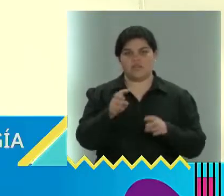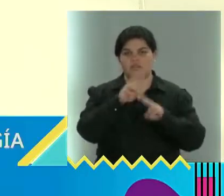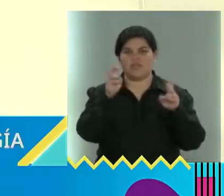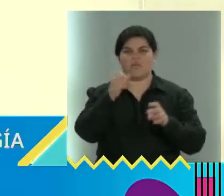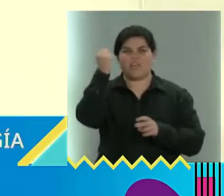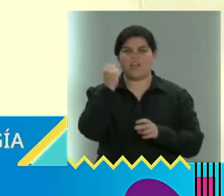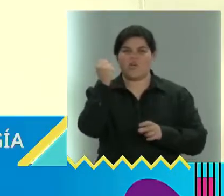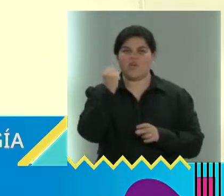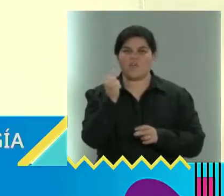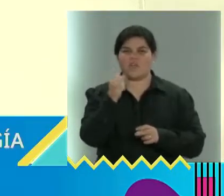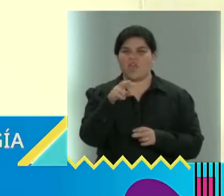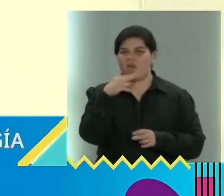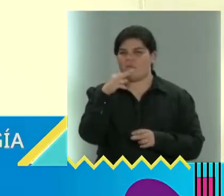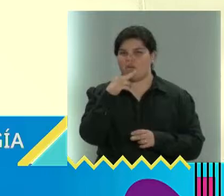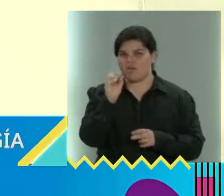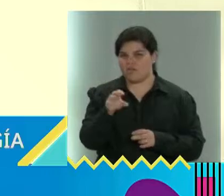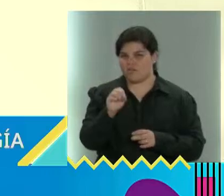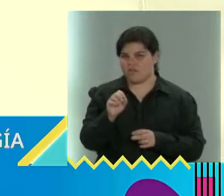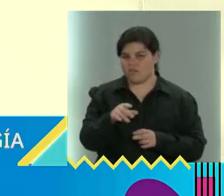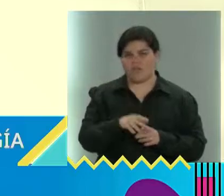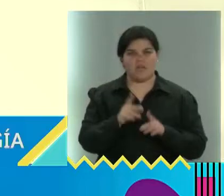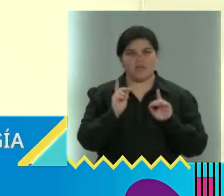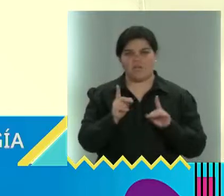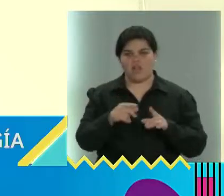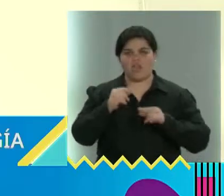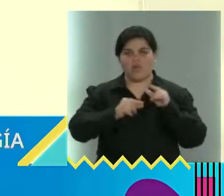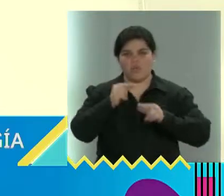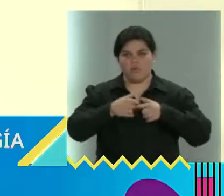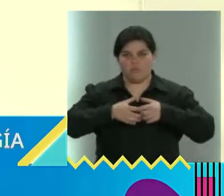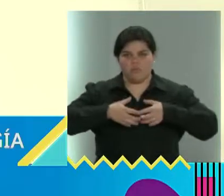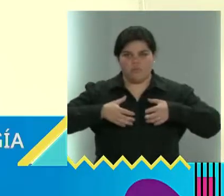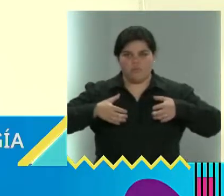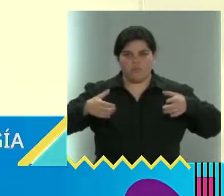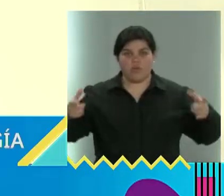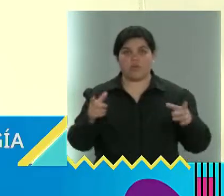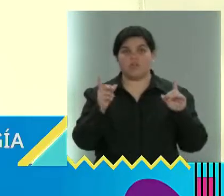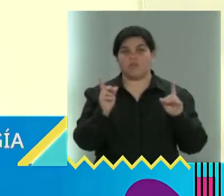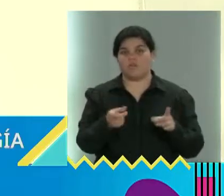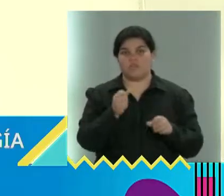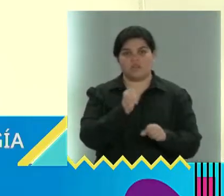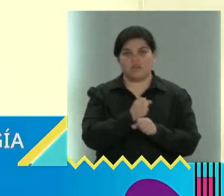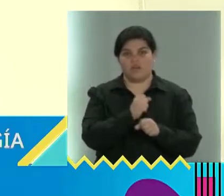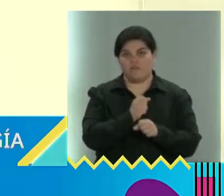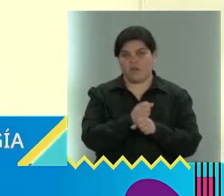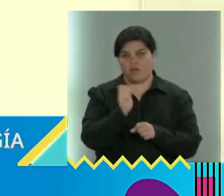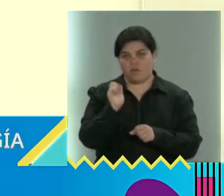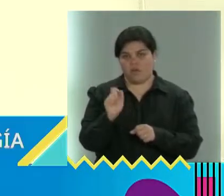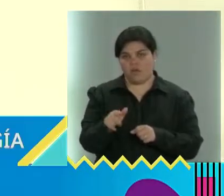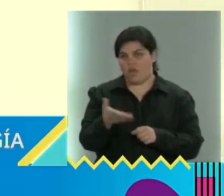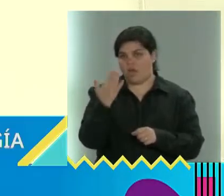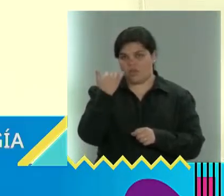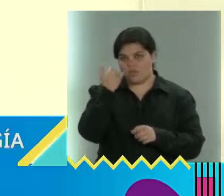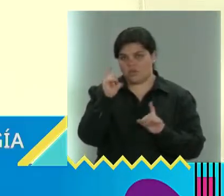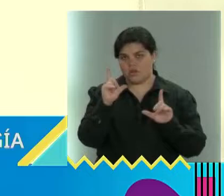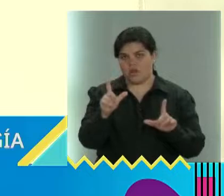digamos, que van teniendo un gran crecimiento, y las tendencias al autoempleo, como recién también se dijo en la placa.